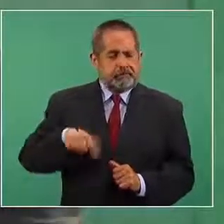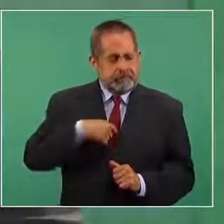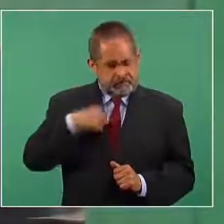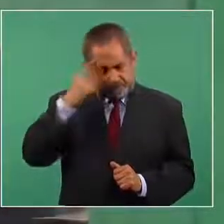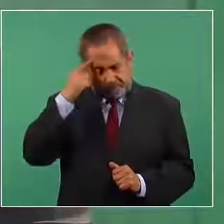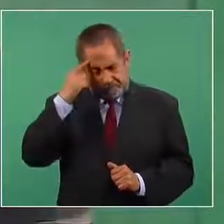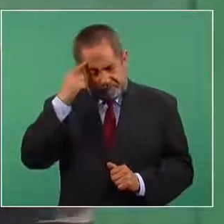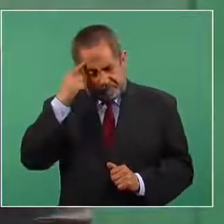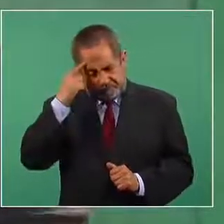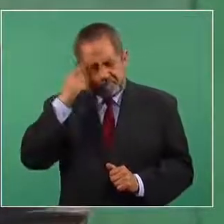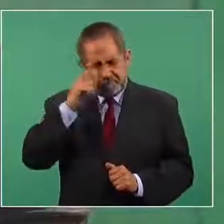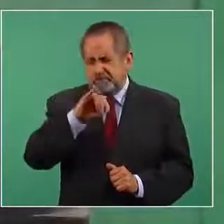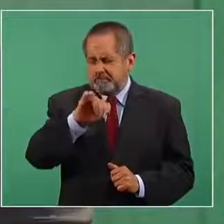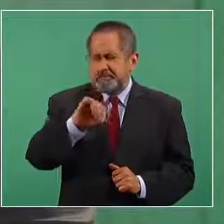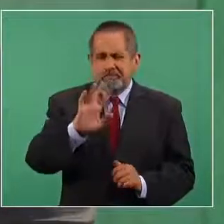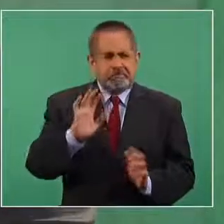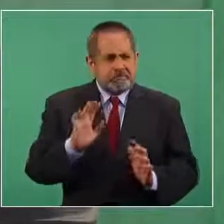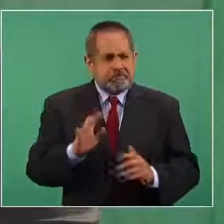pagar